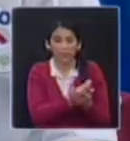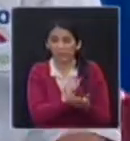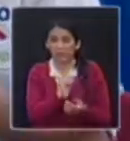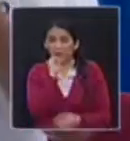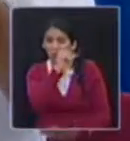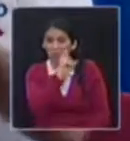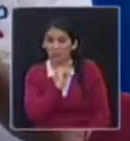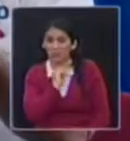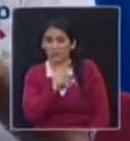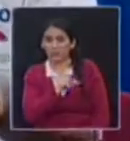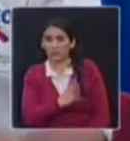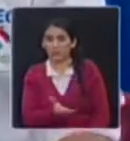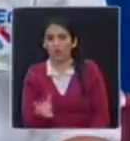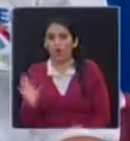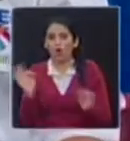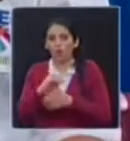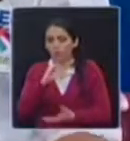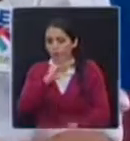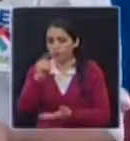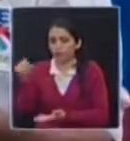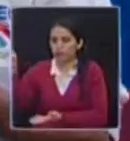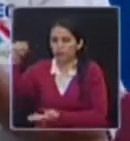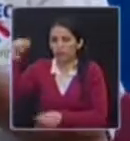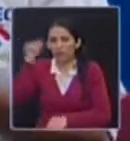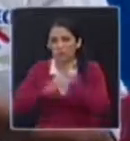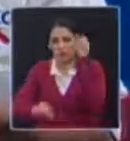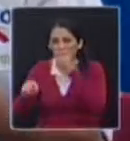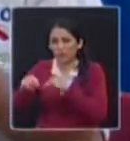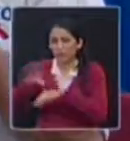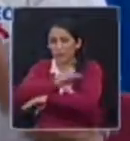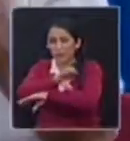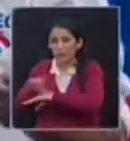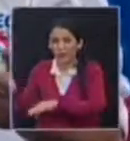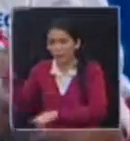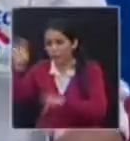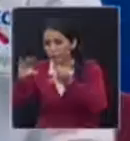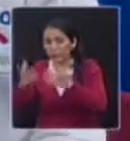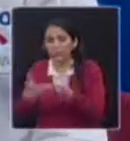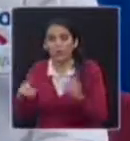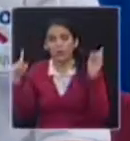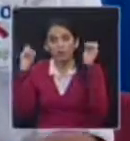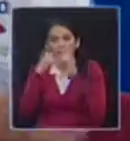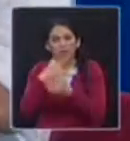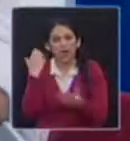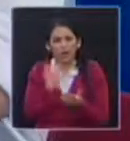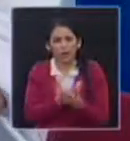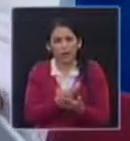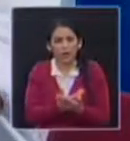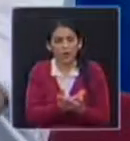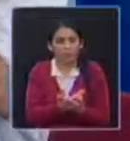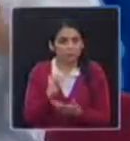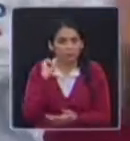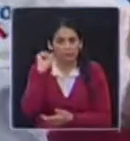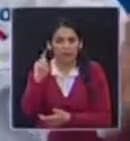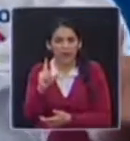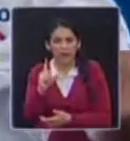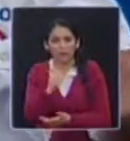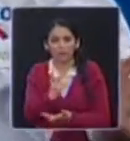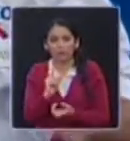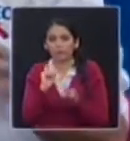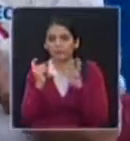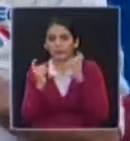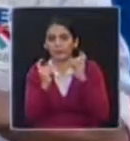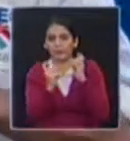están caros, los insumos, los agroquímicos, las medicinas para el ganado, etcétera. Entonces, primero vamos a eliminar todos los